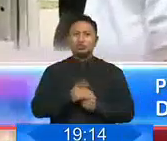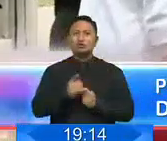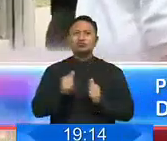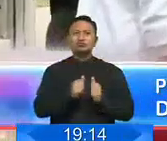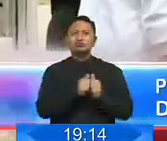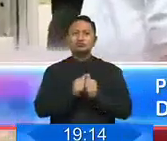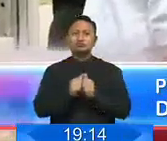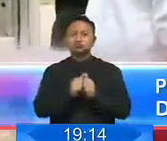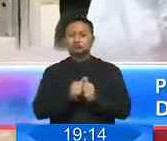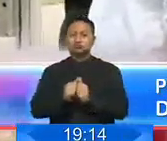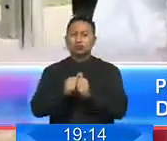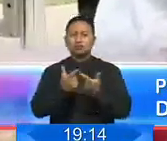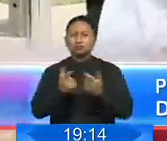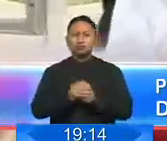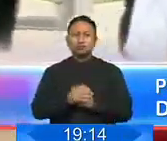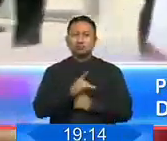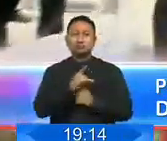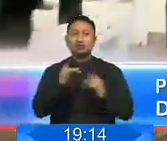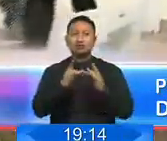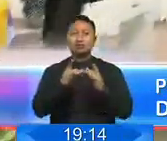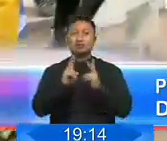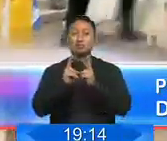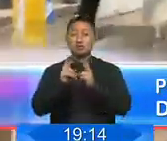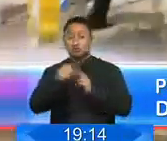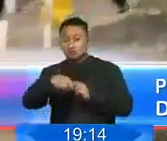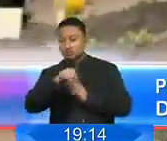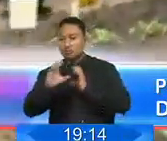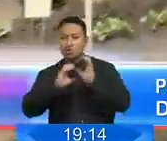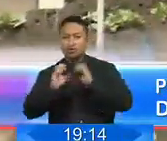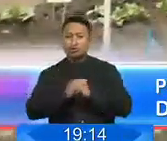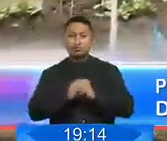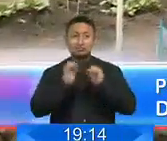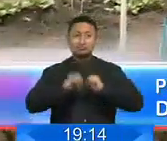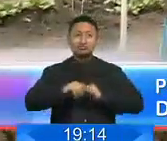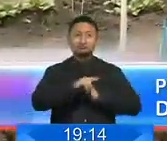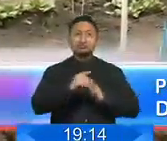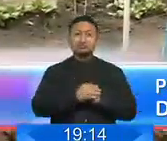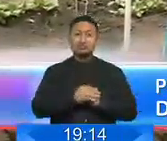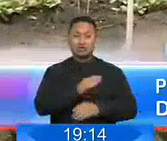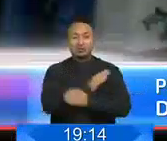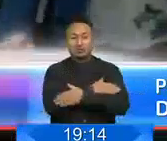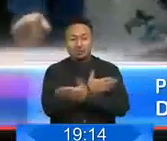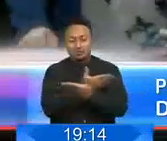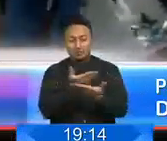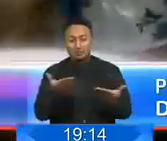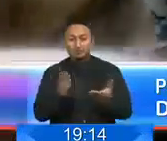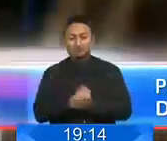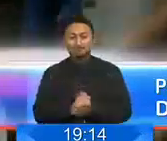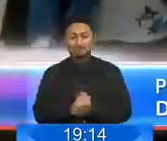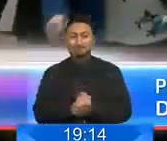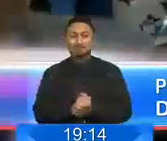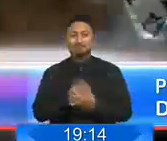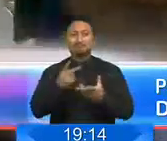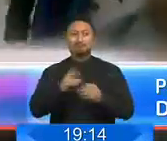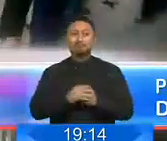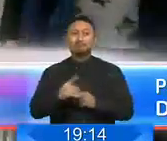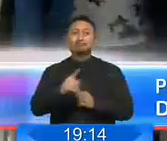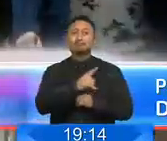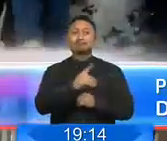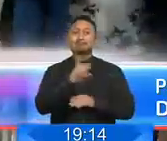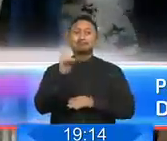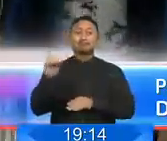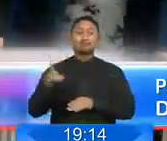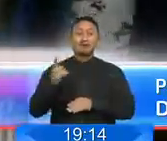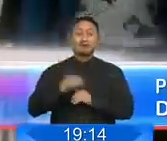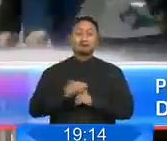pudieron mantener un encuentro con los vecinos del lugar que les prepararon un caluroso recibimiento además las primeras damas compartieron